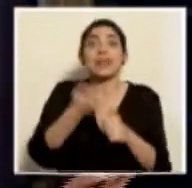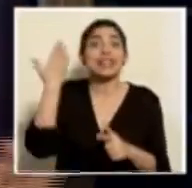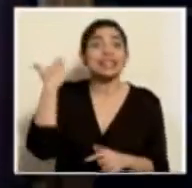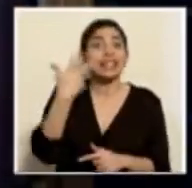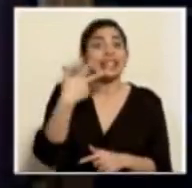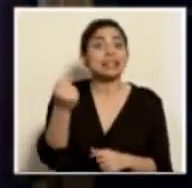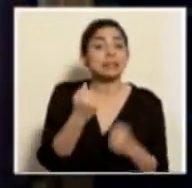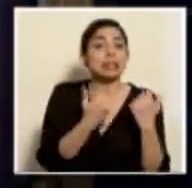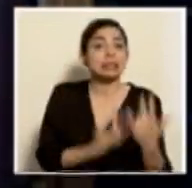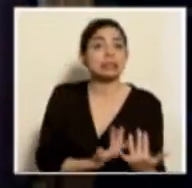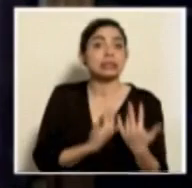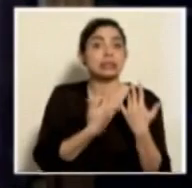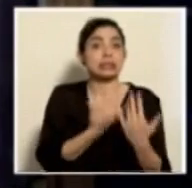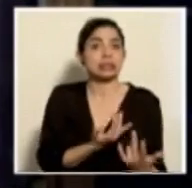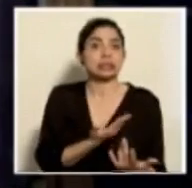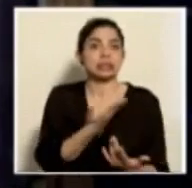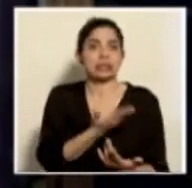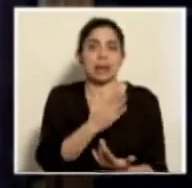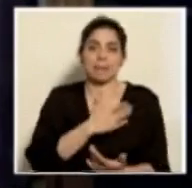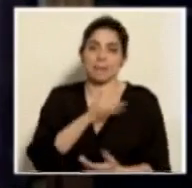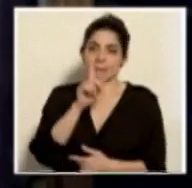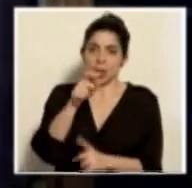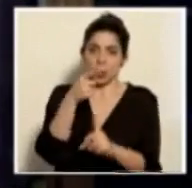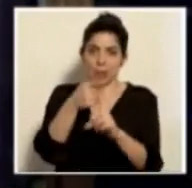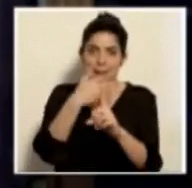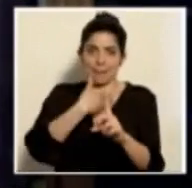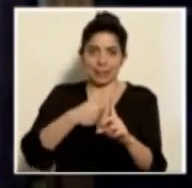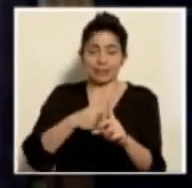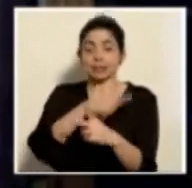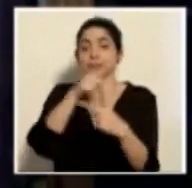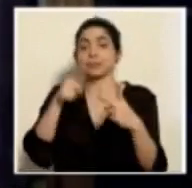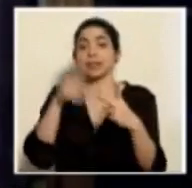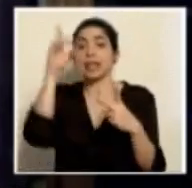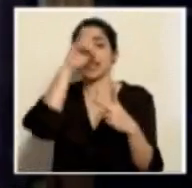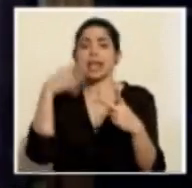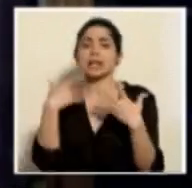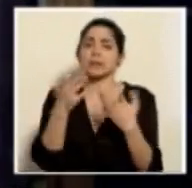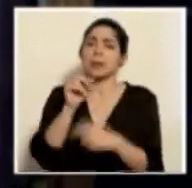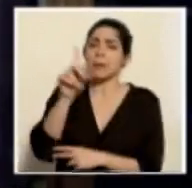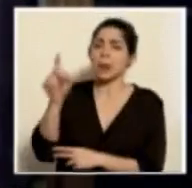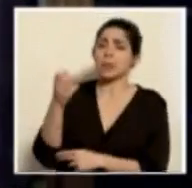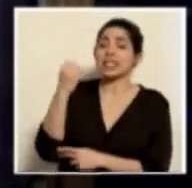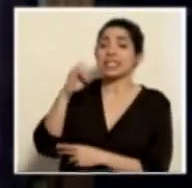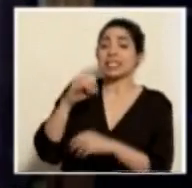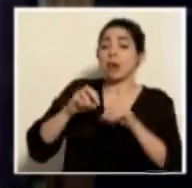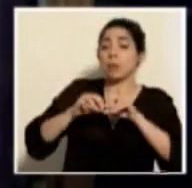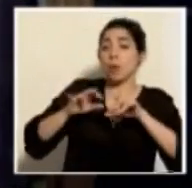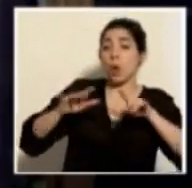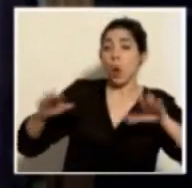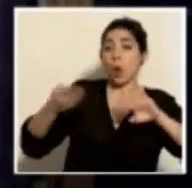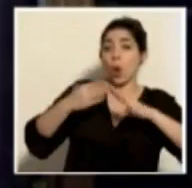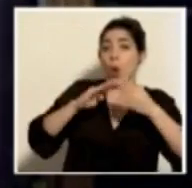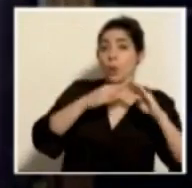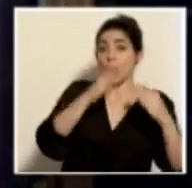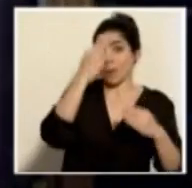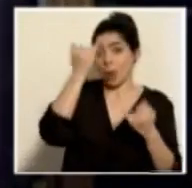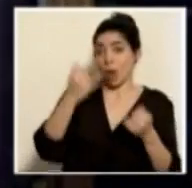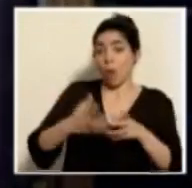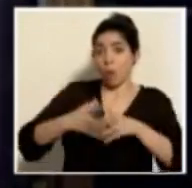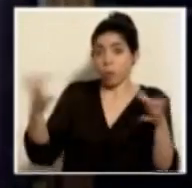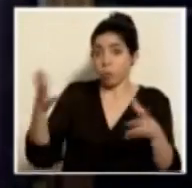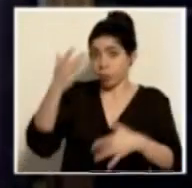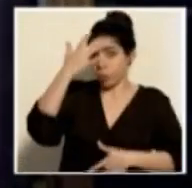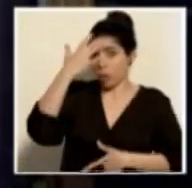3 meses. Eso es mi consulta para el presidente. Para don Daniel, quisiera consultarle si la transmisión comunitaria a raíz de este incremento en